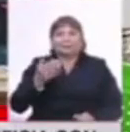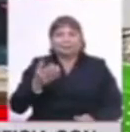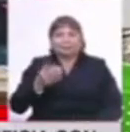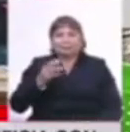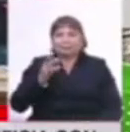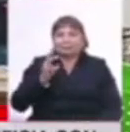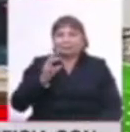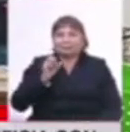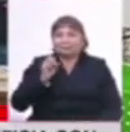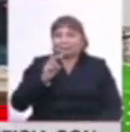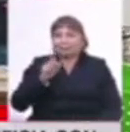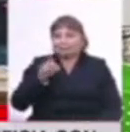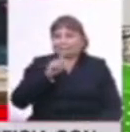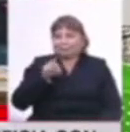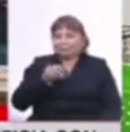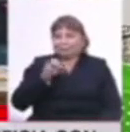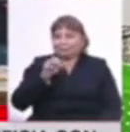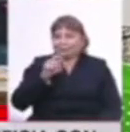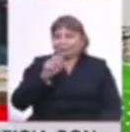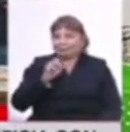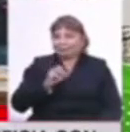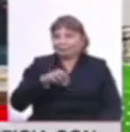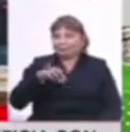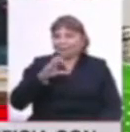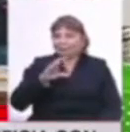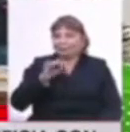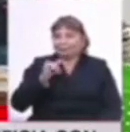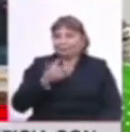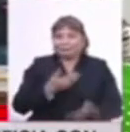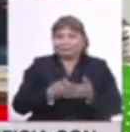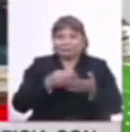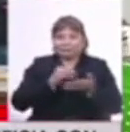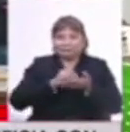por noche en un hotel. Esa clase de políticos son los que debemos expectorar.